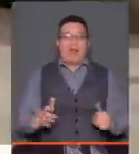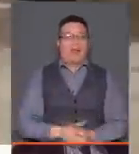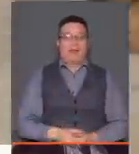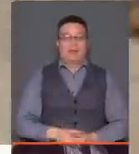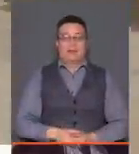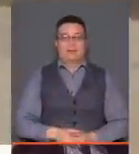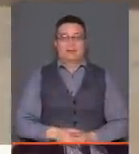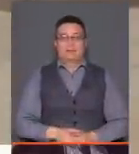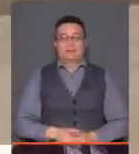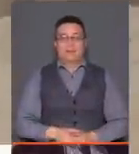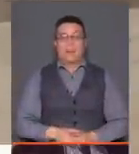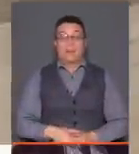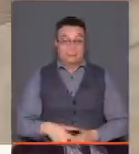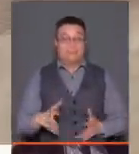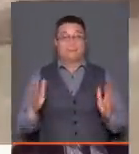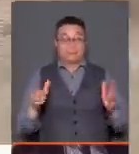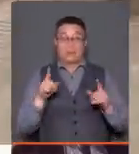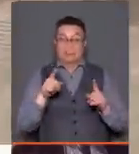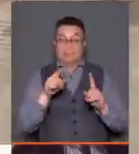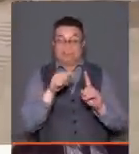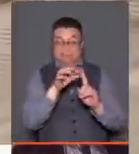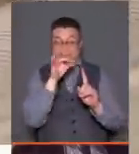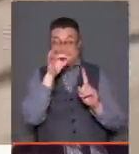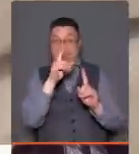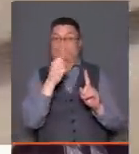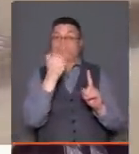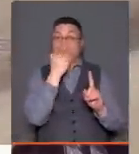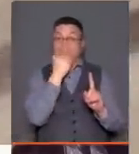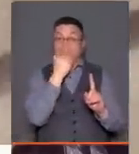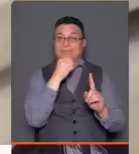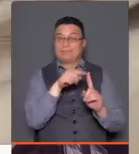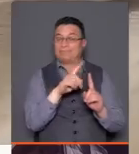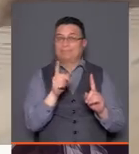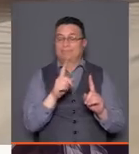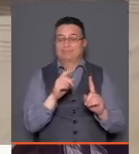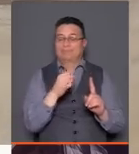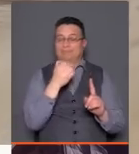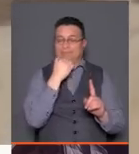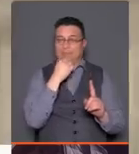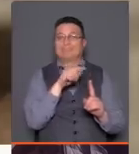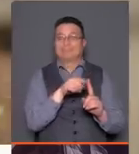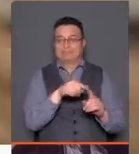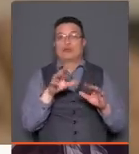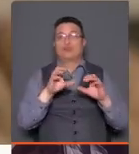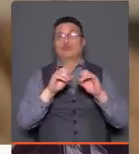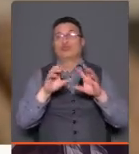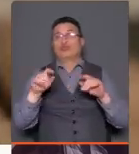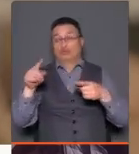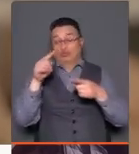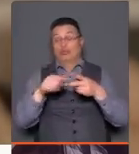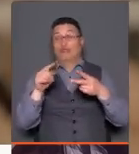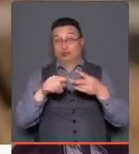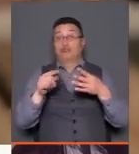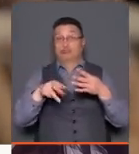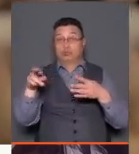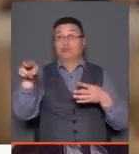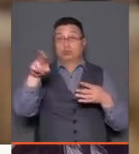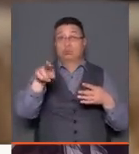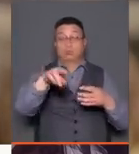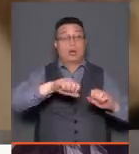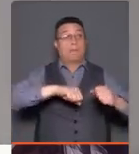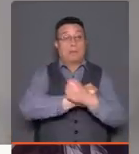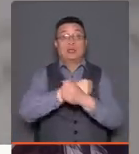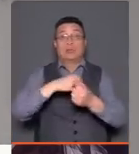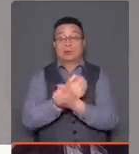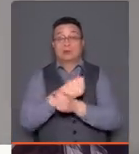y podría ser la excepción pero tristemente está lejos de serlo son muchas las historias de inocentes que terminan presos por un